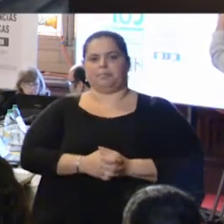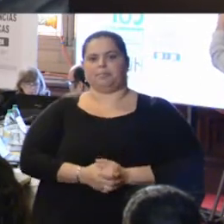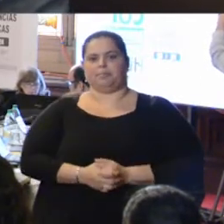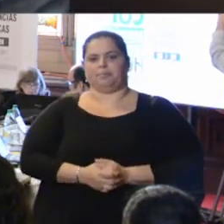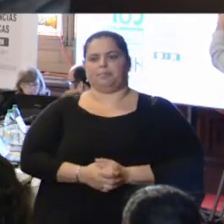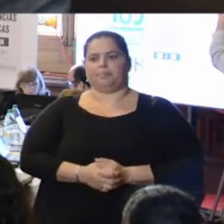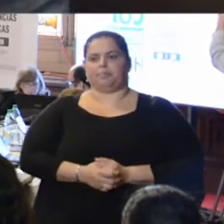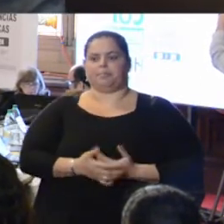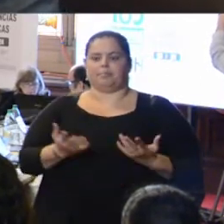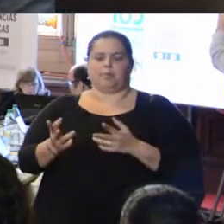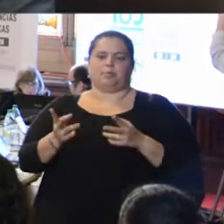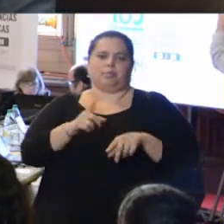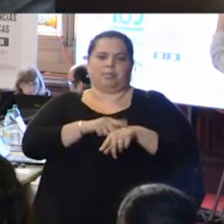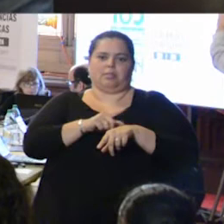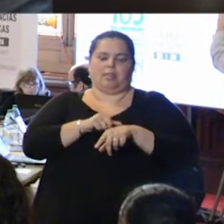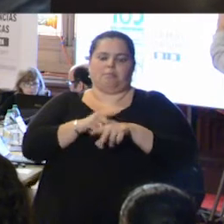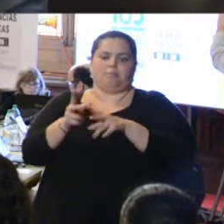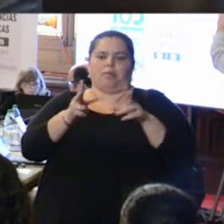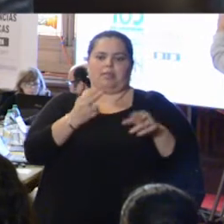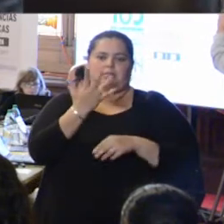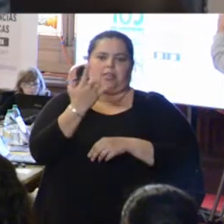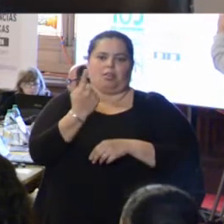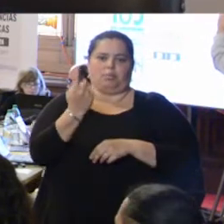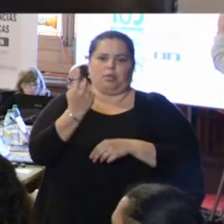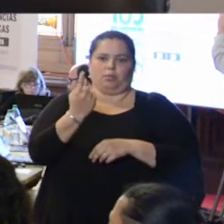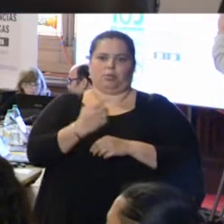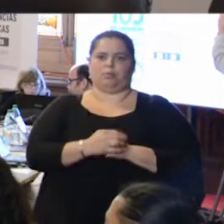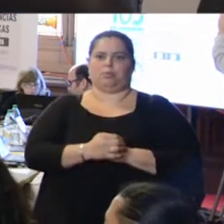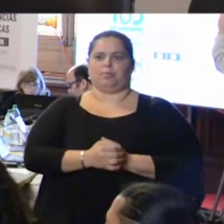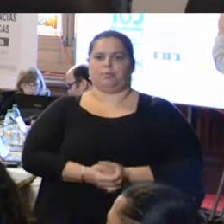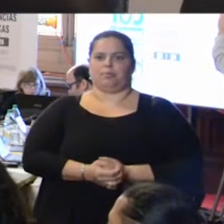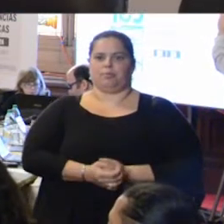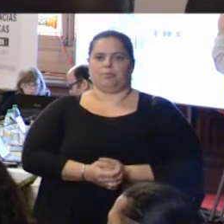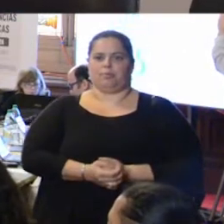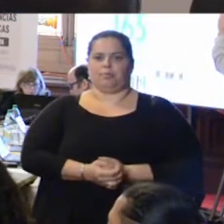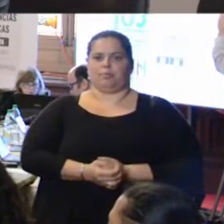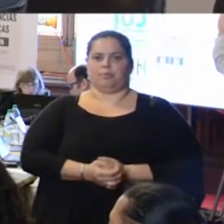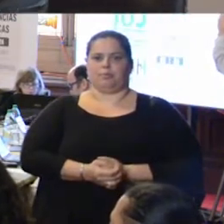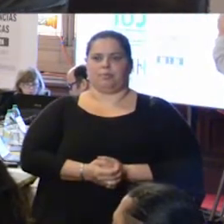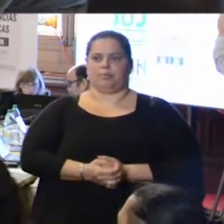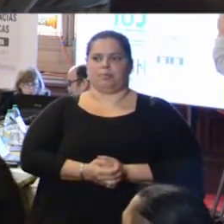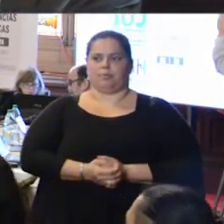por un espacio de 5 minutos a cada una de las partes.